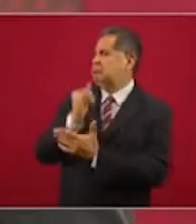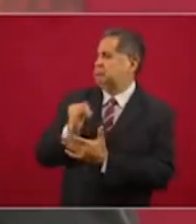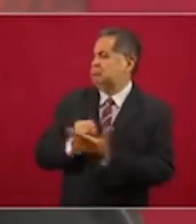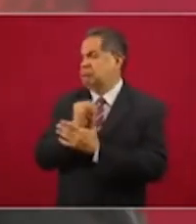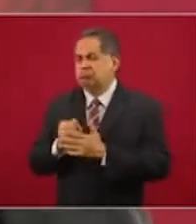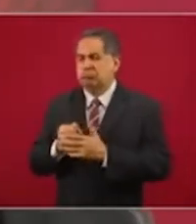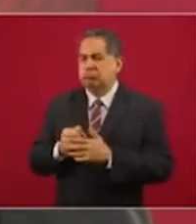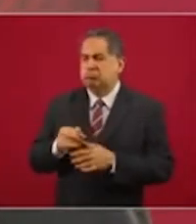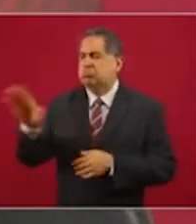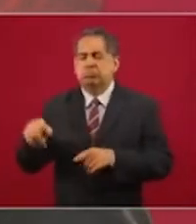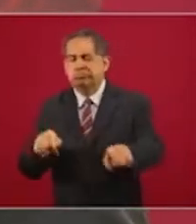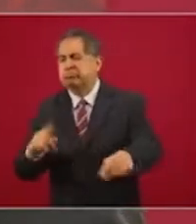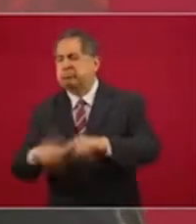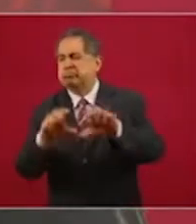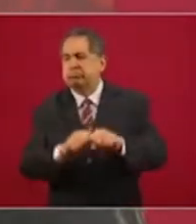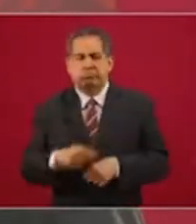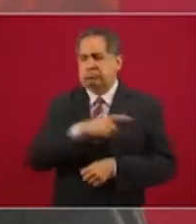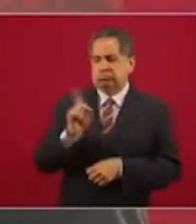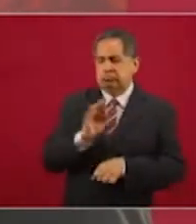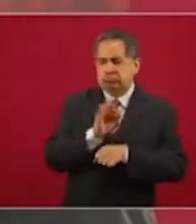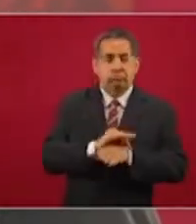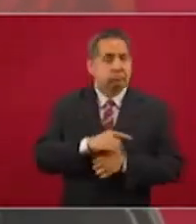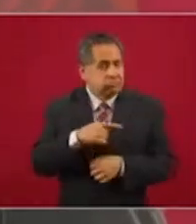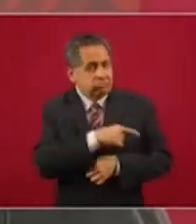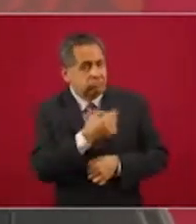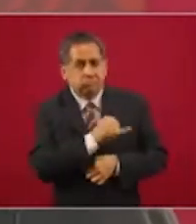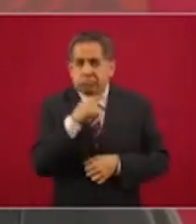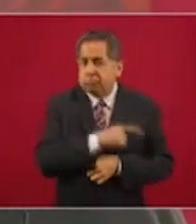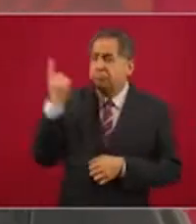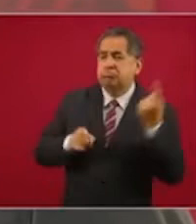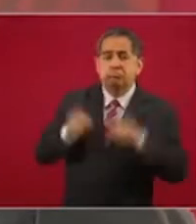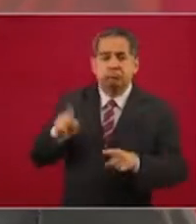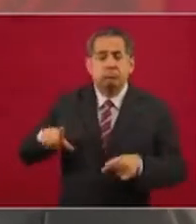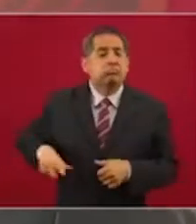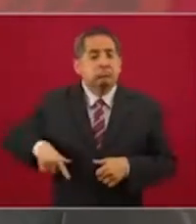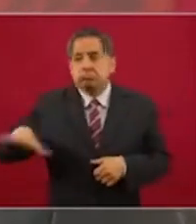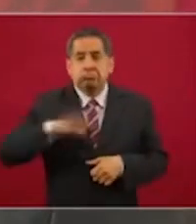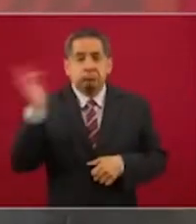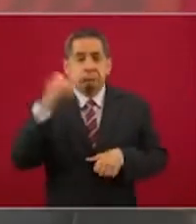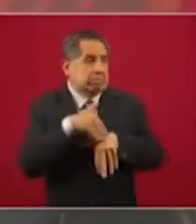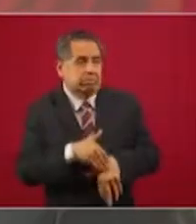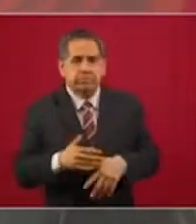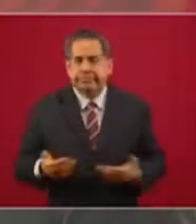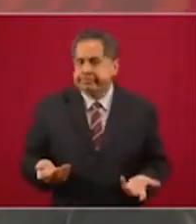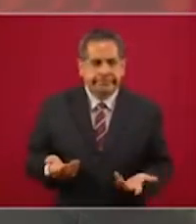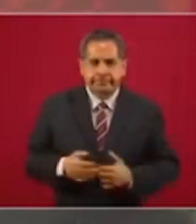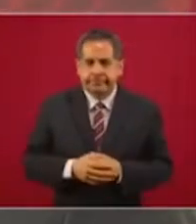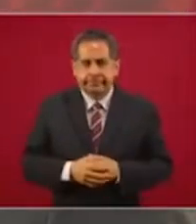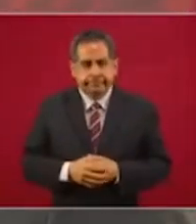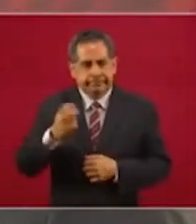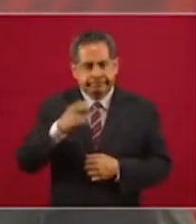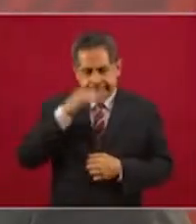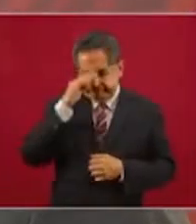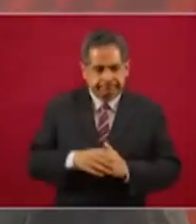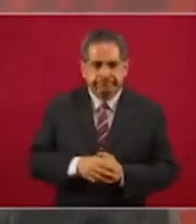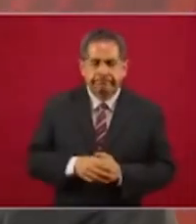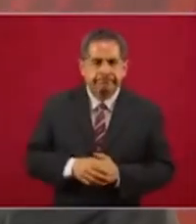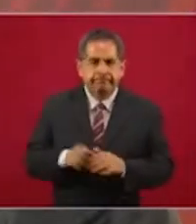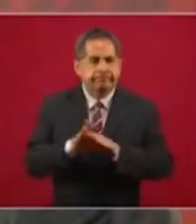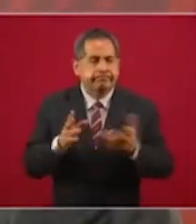aquí perseguir ya que proteger entonces si esto tiene que